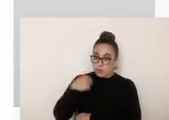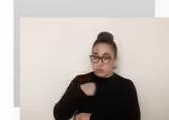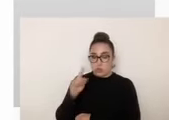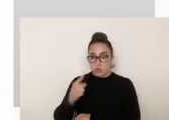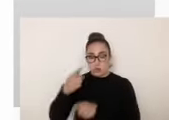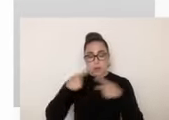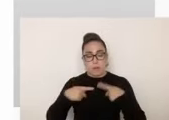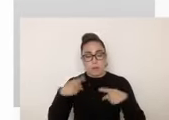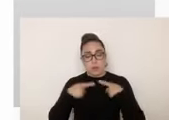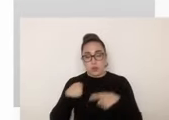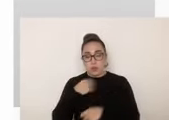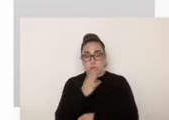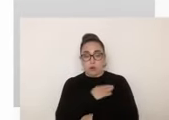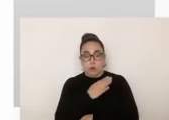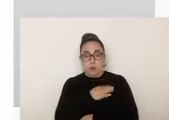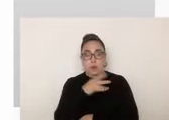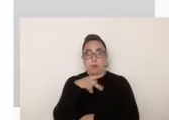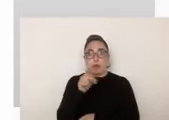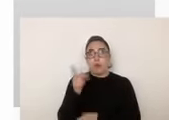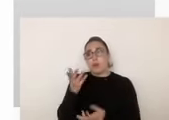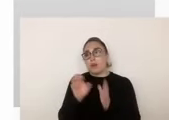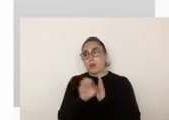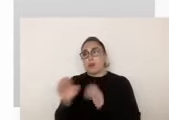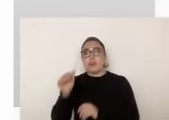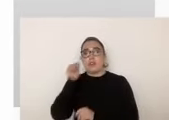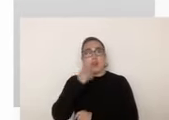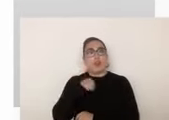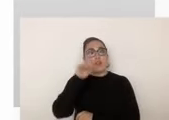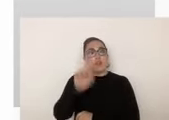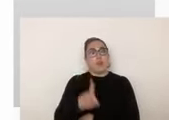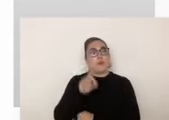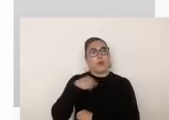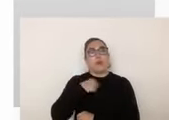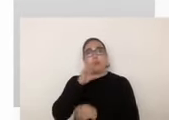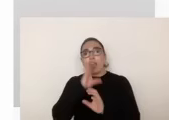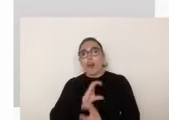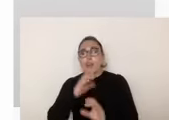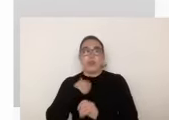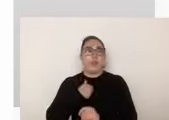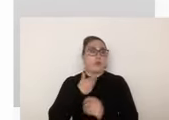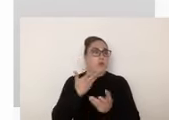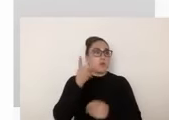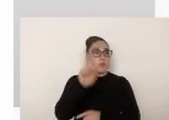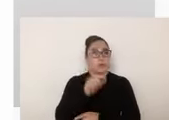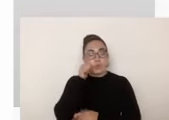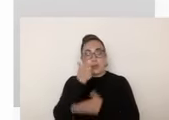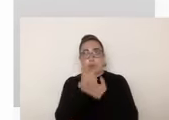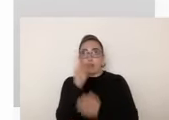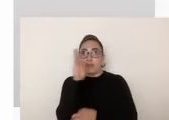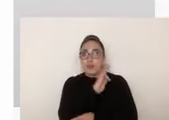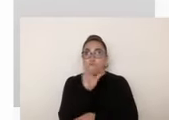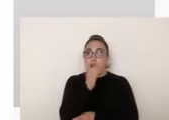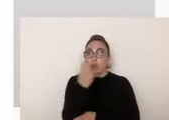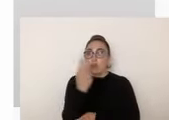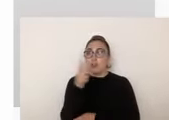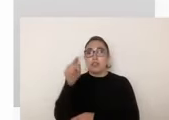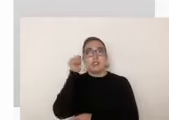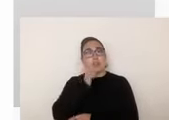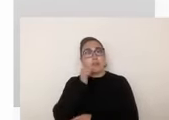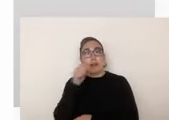bien, pero es muy voluntarioso y toca la guitarra todos los domingos y da mucha ayuda y si alguien necesita, él está ahí siempre y